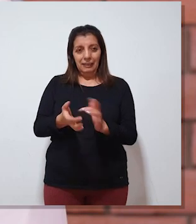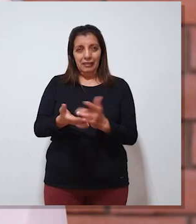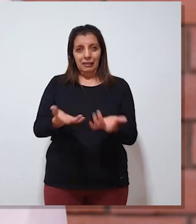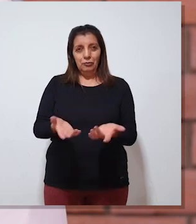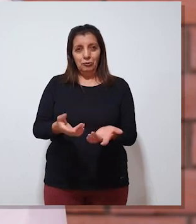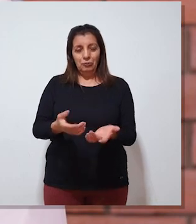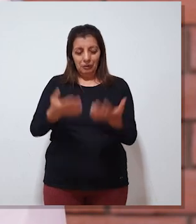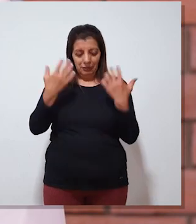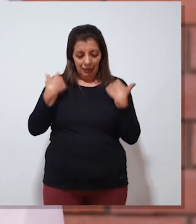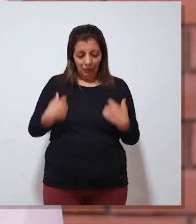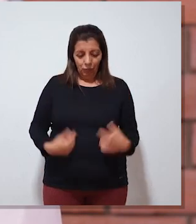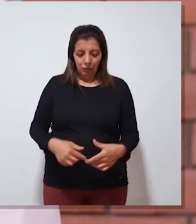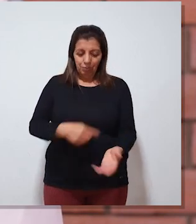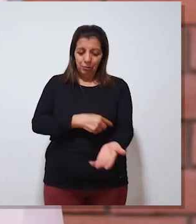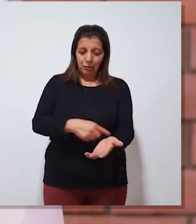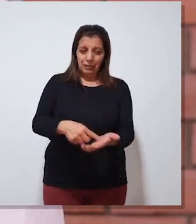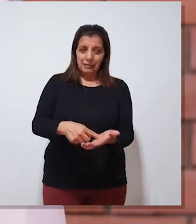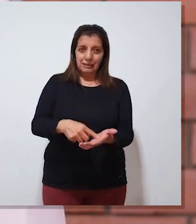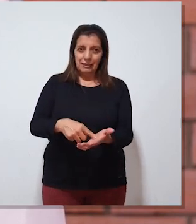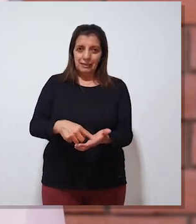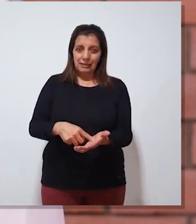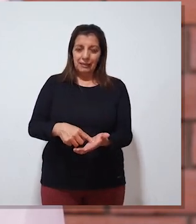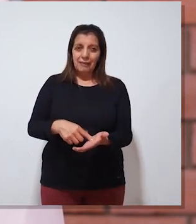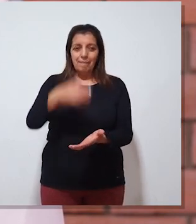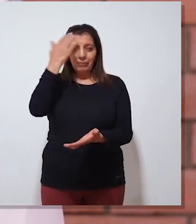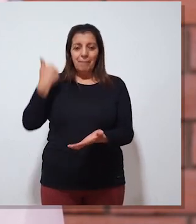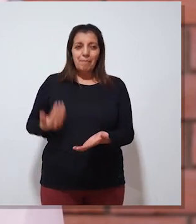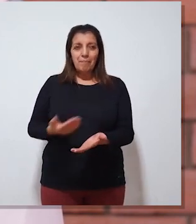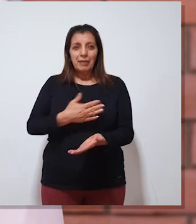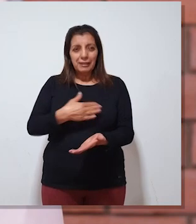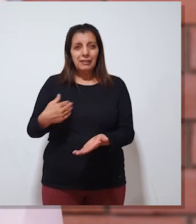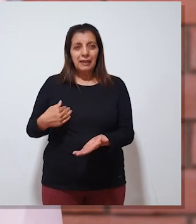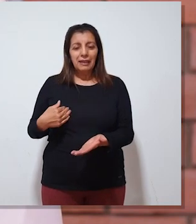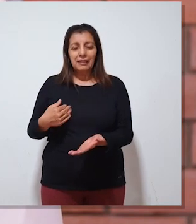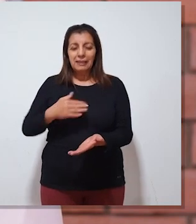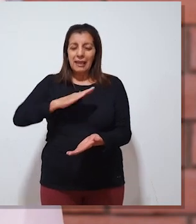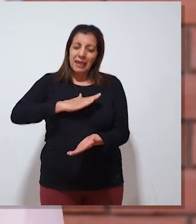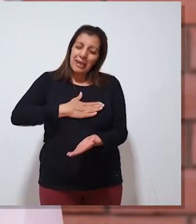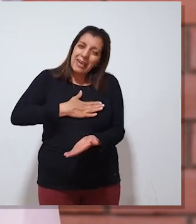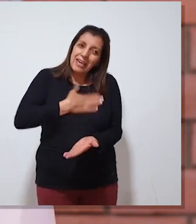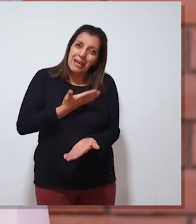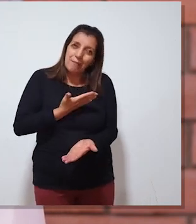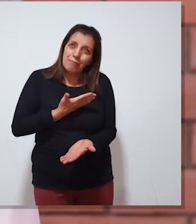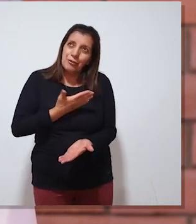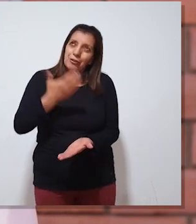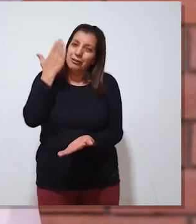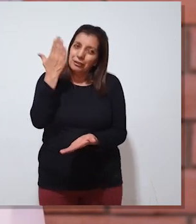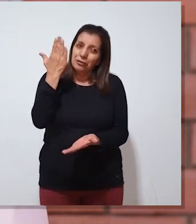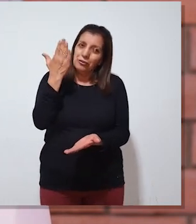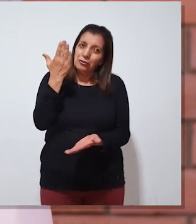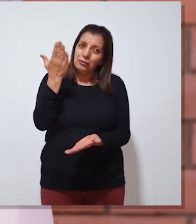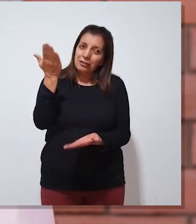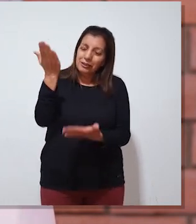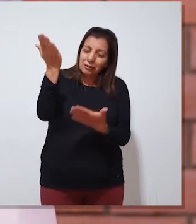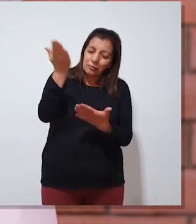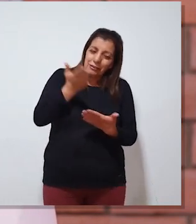alianza, arca de la presencia de Dios, arca de la alianza de amor que Dios ha querido expresar de manera definitiva